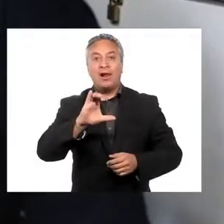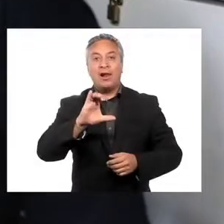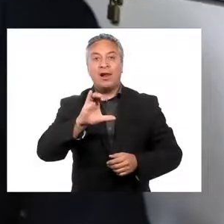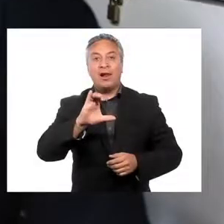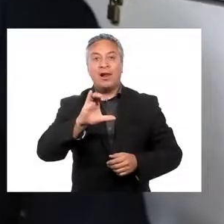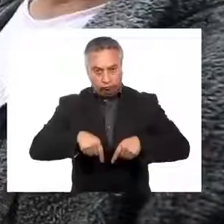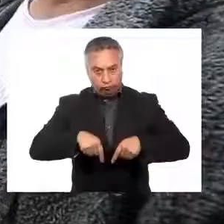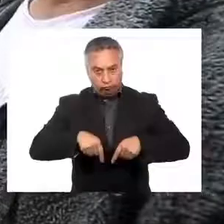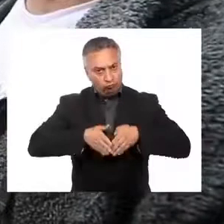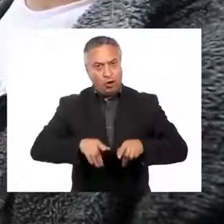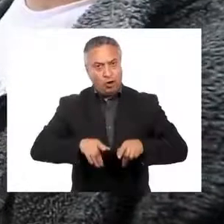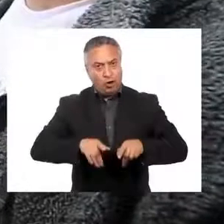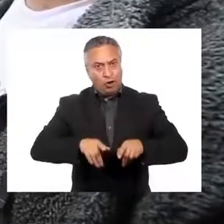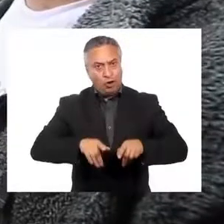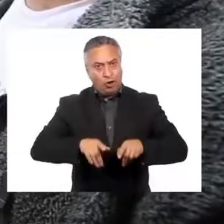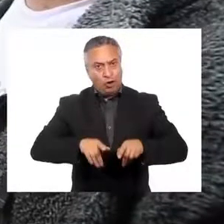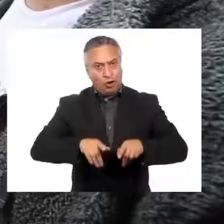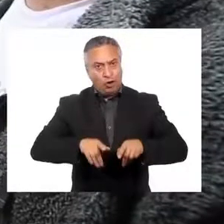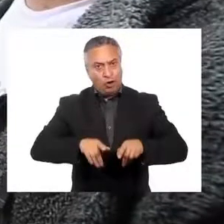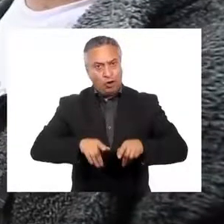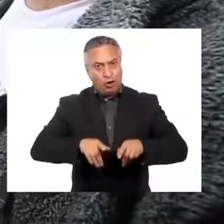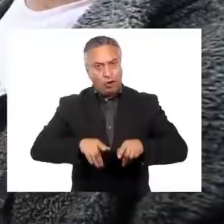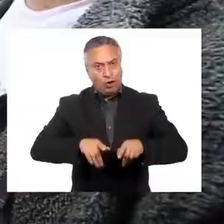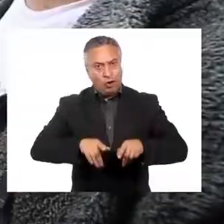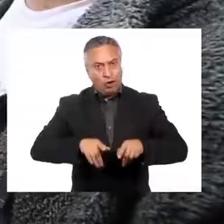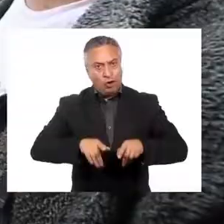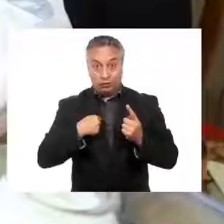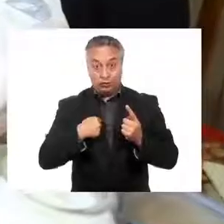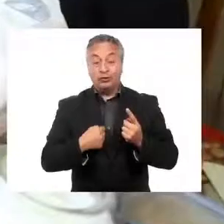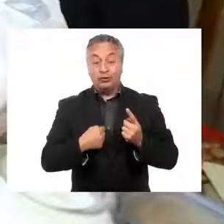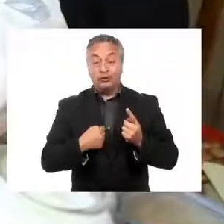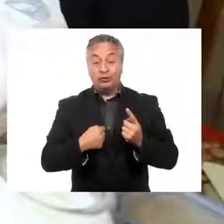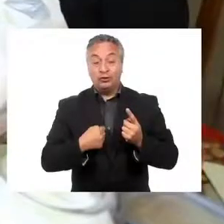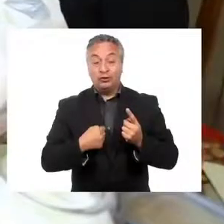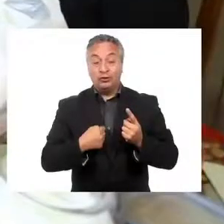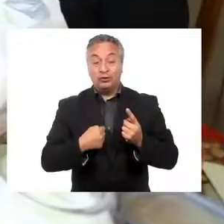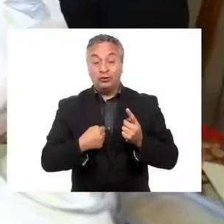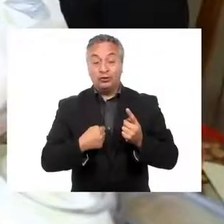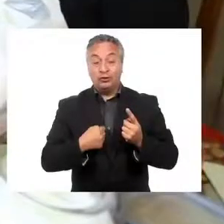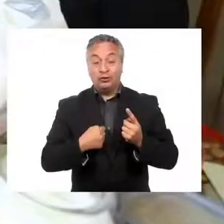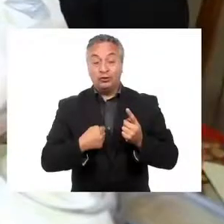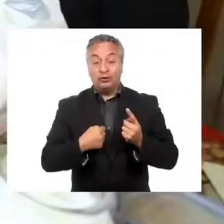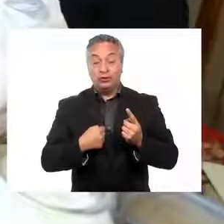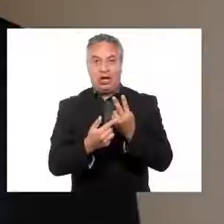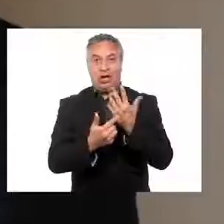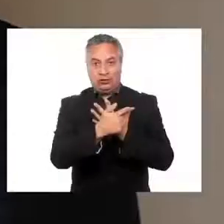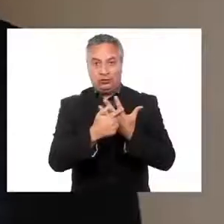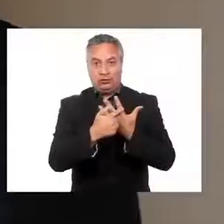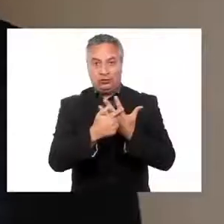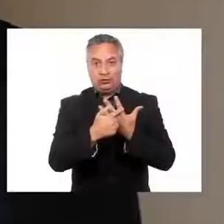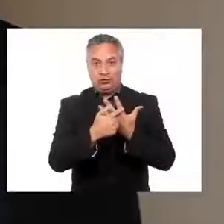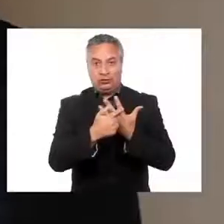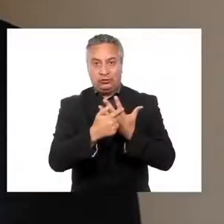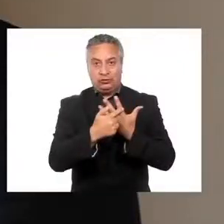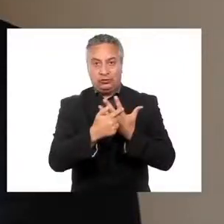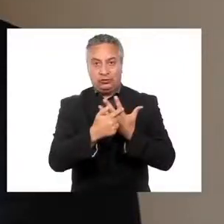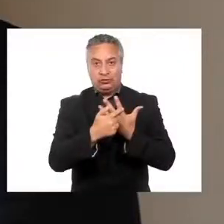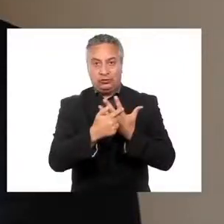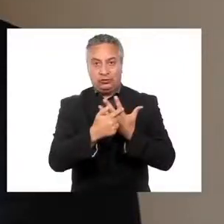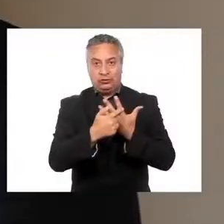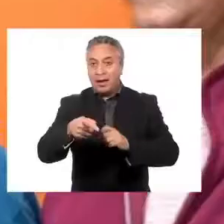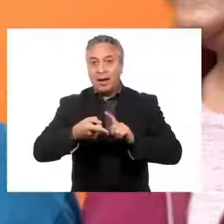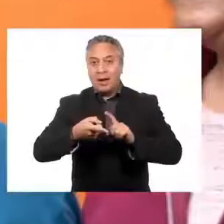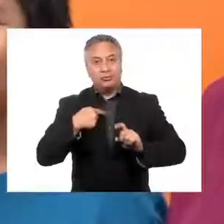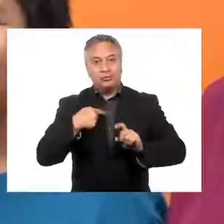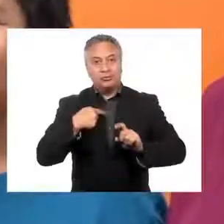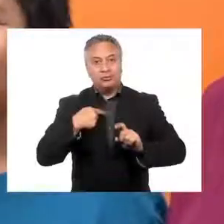Mi esposo, tres hijos y yo. Con esta pandemia mi esposo no ha podido trabajar.